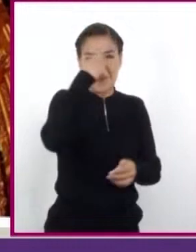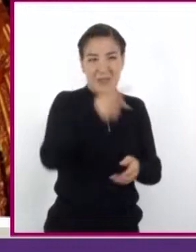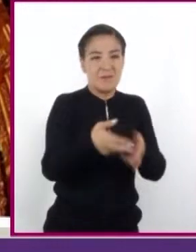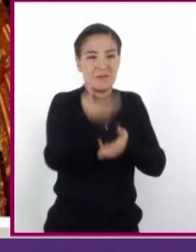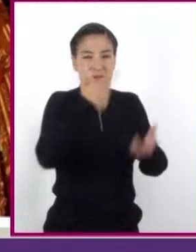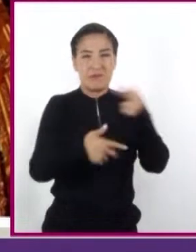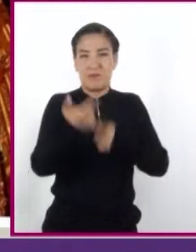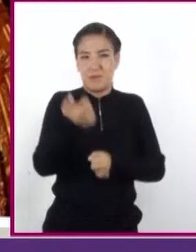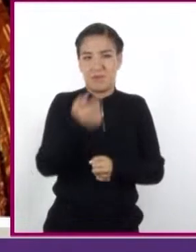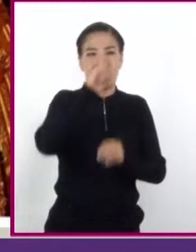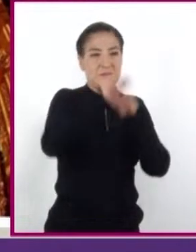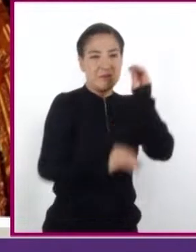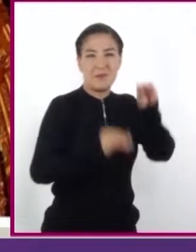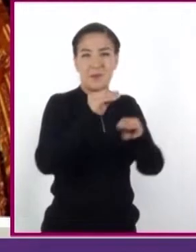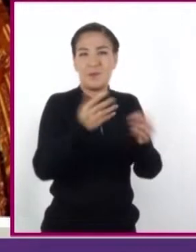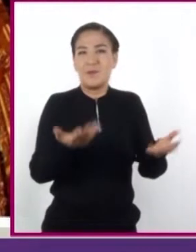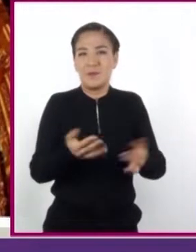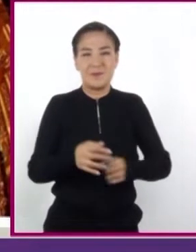para elaborarlo?